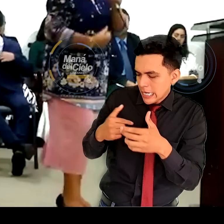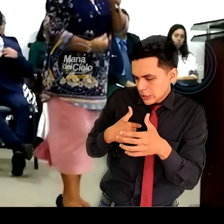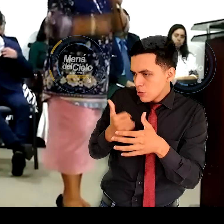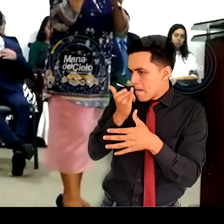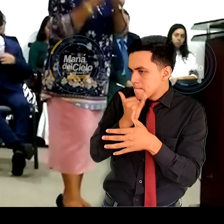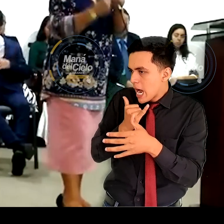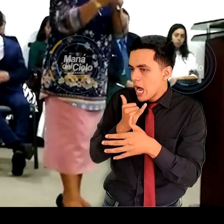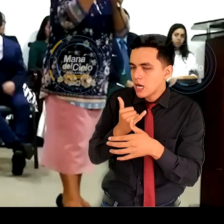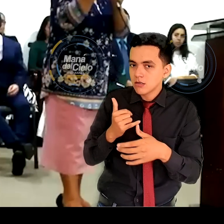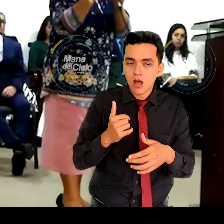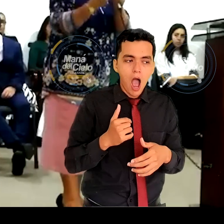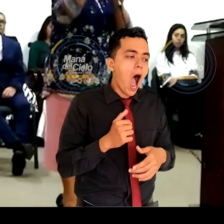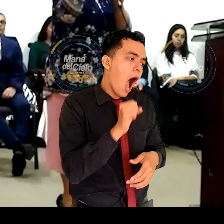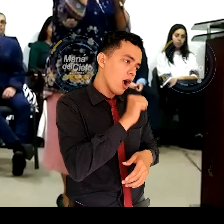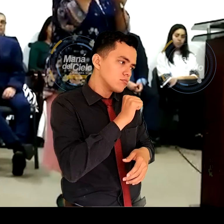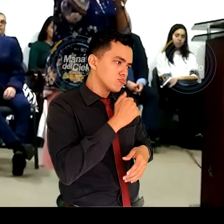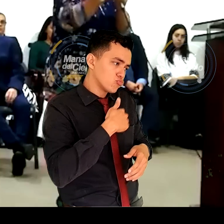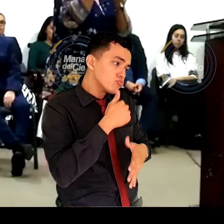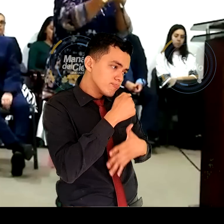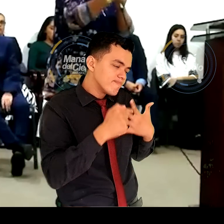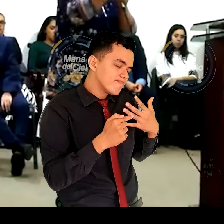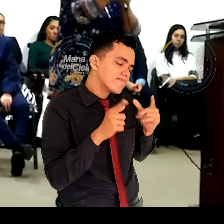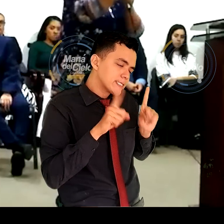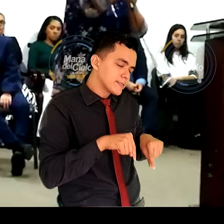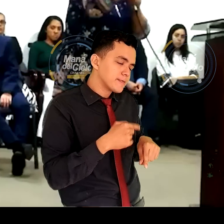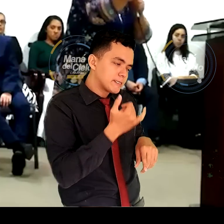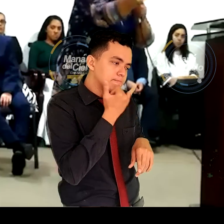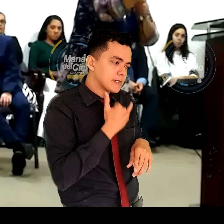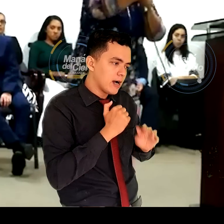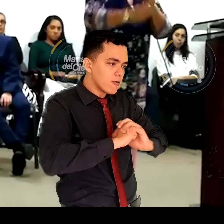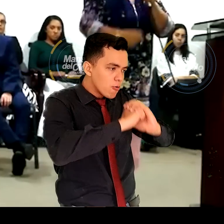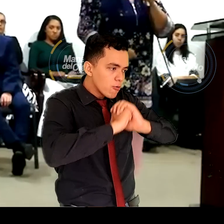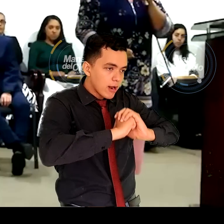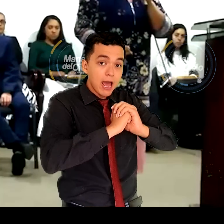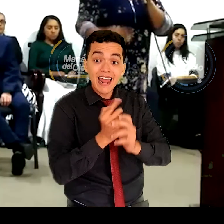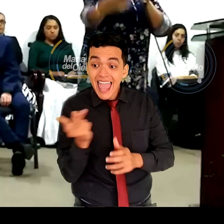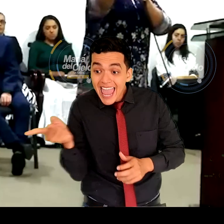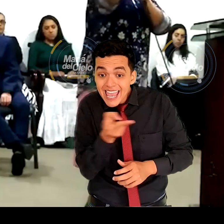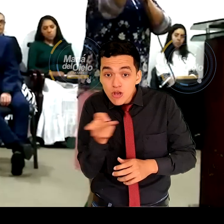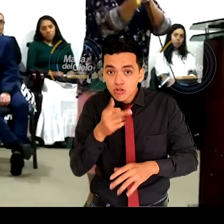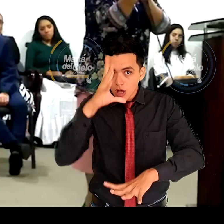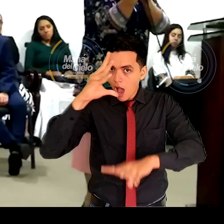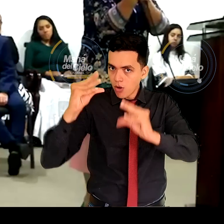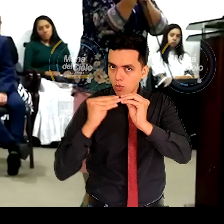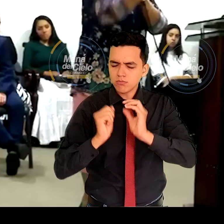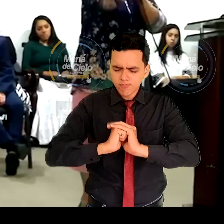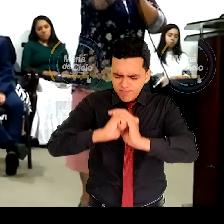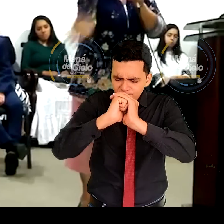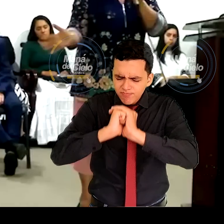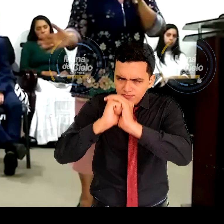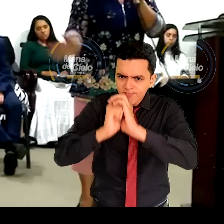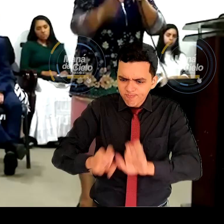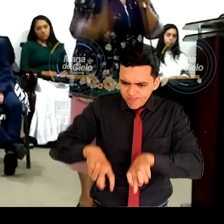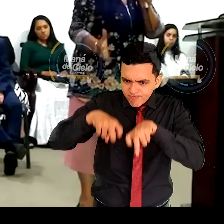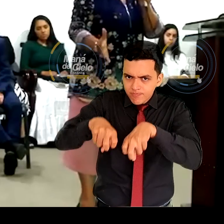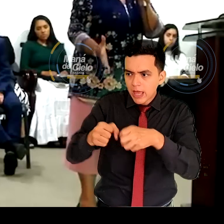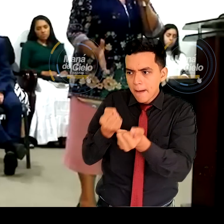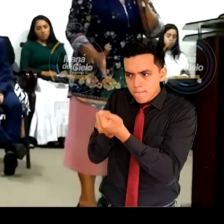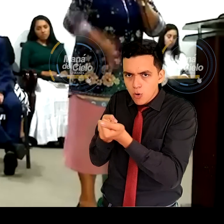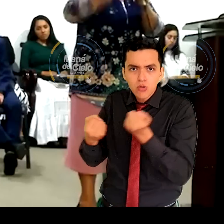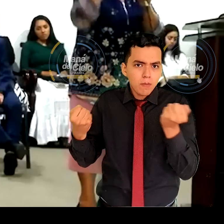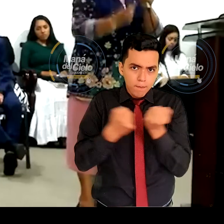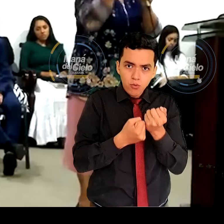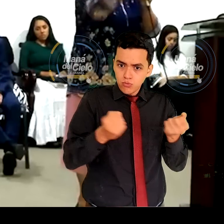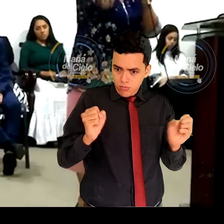mis fallas, y necesito que ores por mí, por esto y aquello y lo otro, que pueda decir la esposa, y que entre ambos puedan mirar, porque todos fallamos, somos